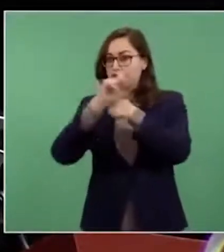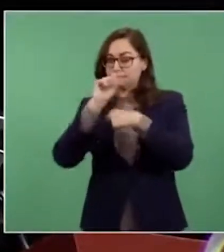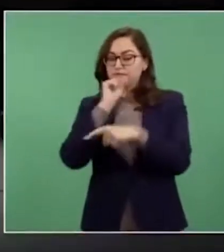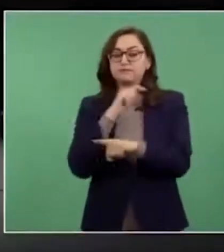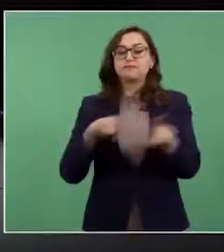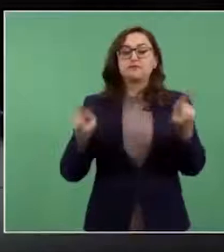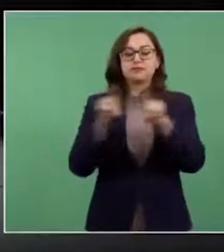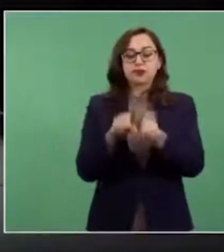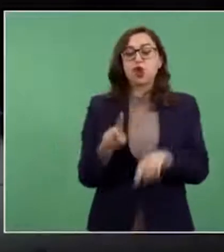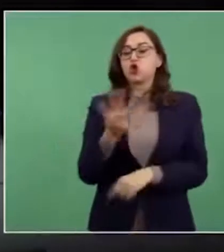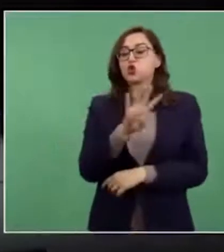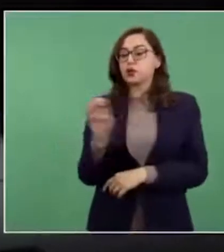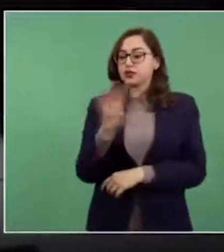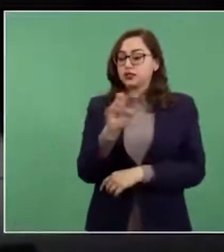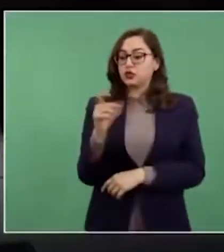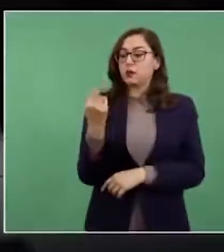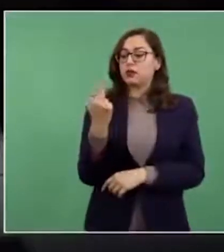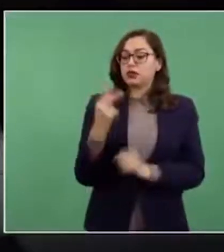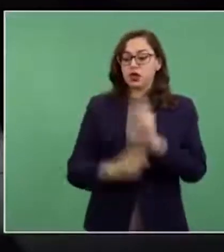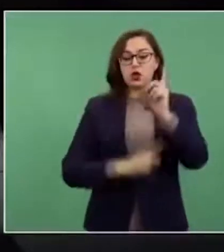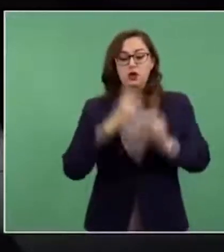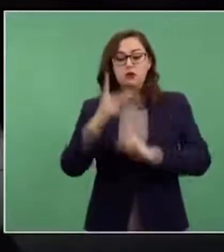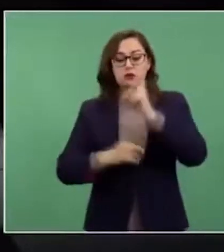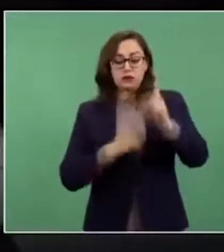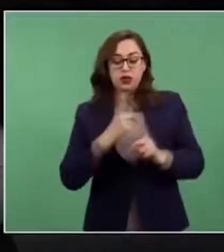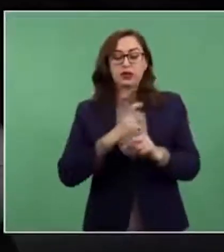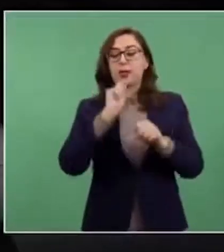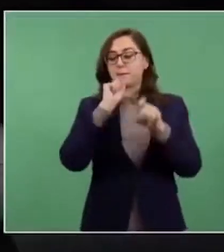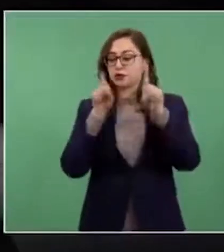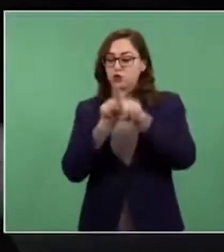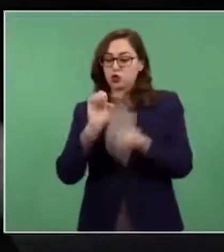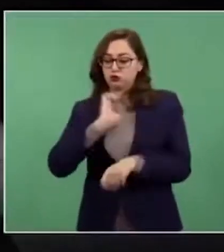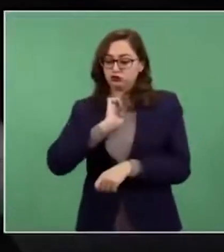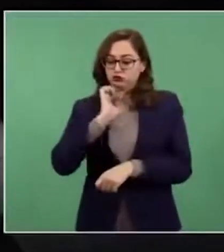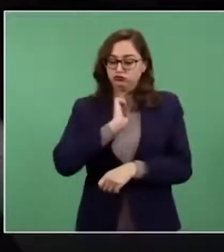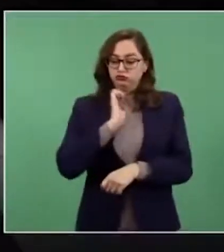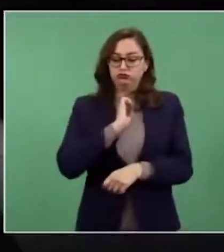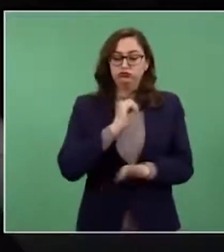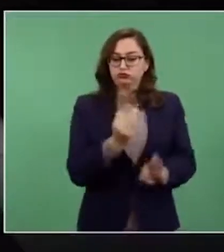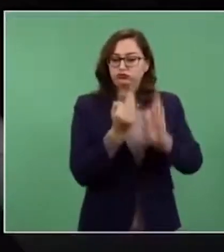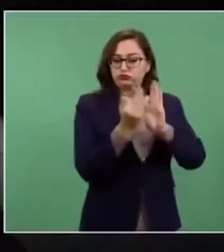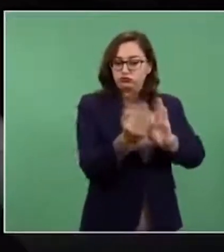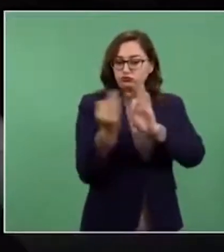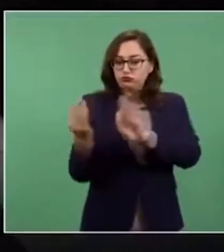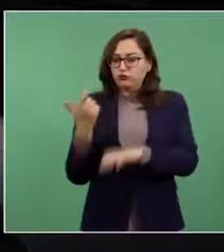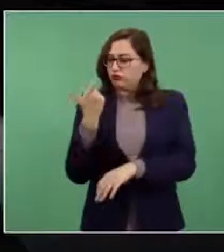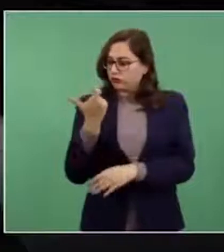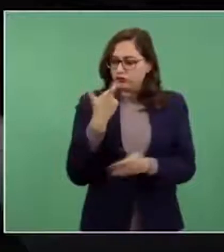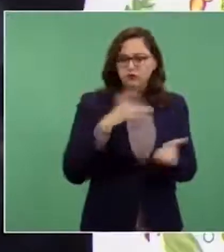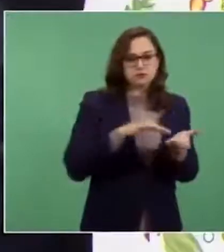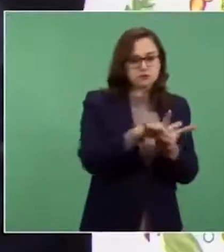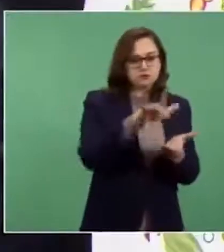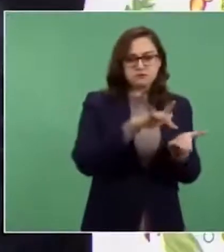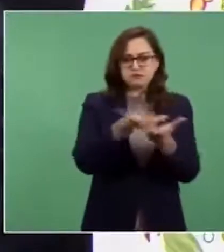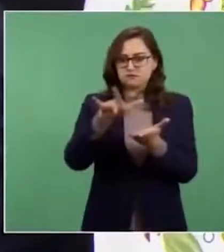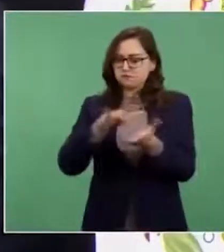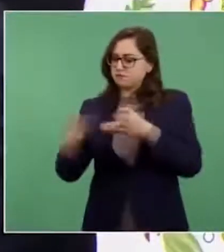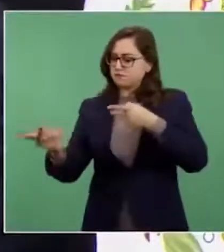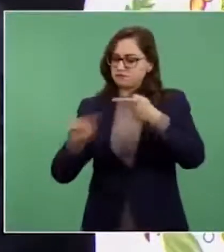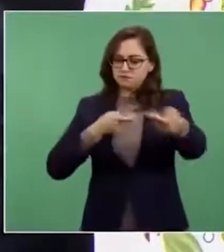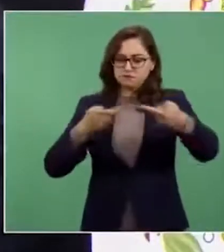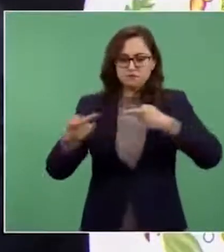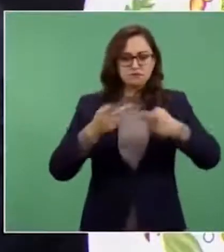925 deportistas y entrenadores de alto rendimiento han recibido de manera directa apoyos para su